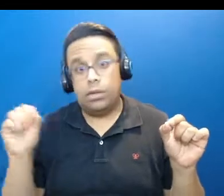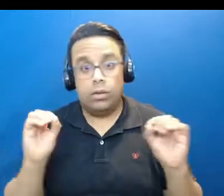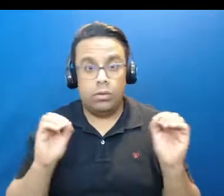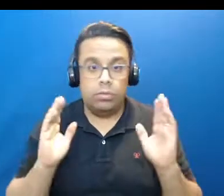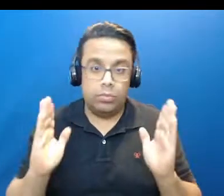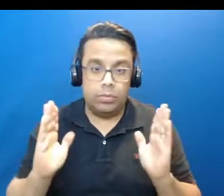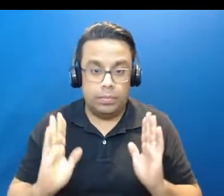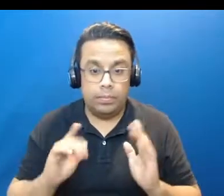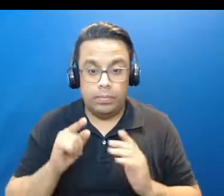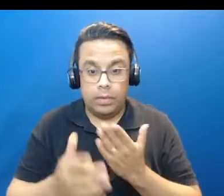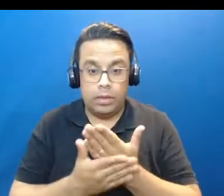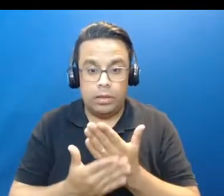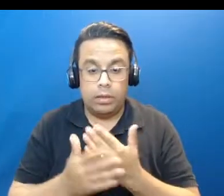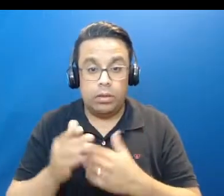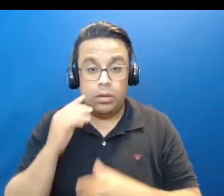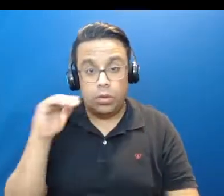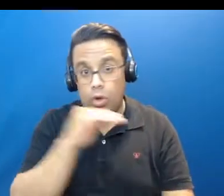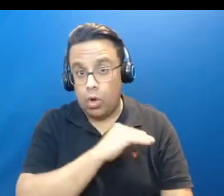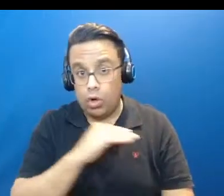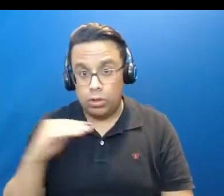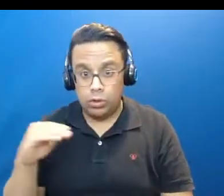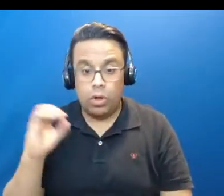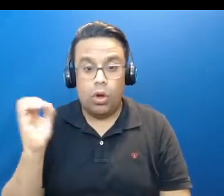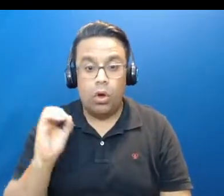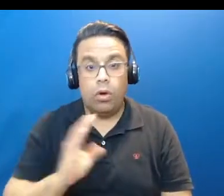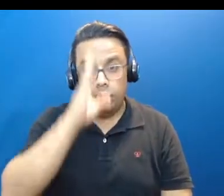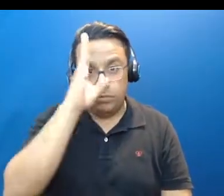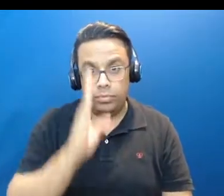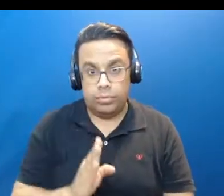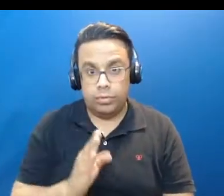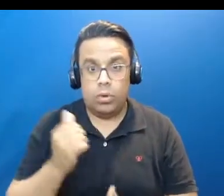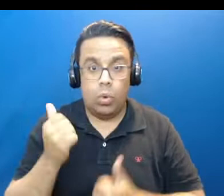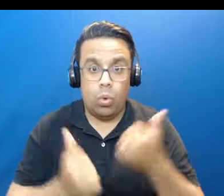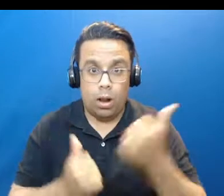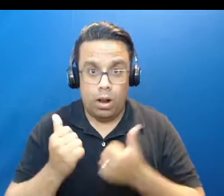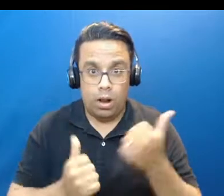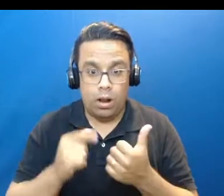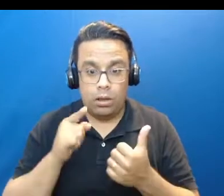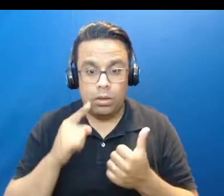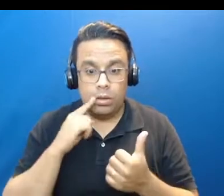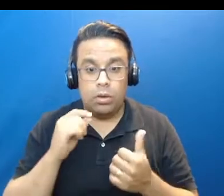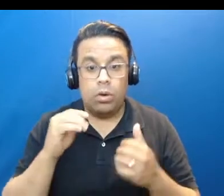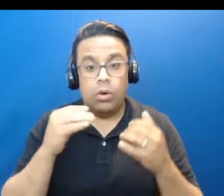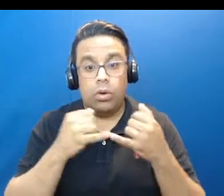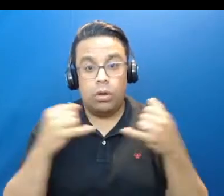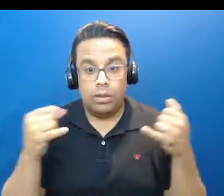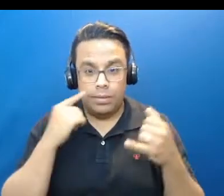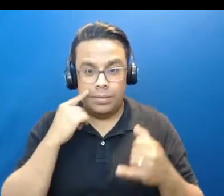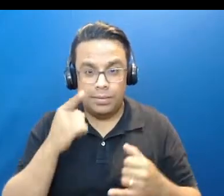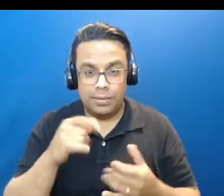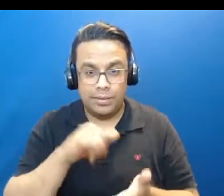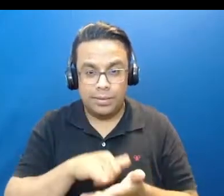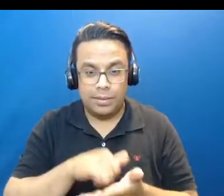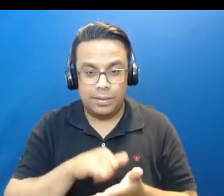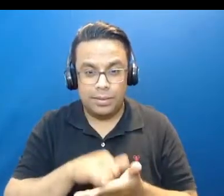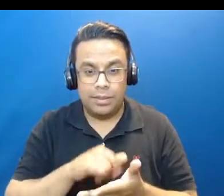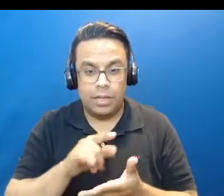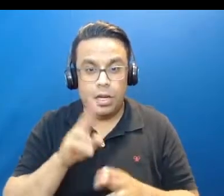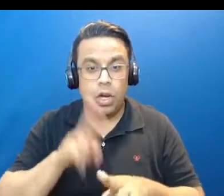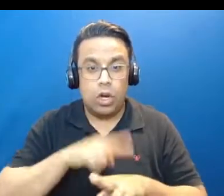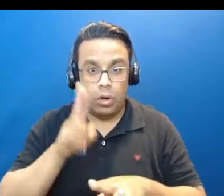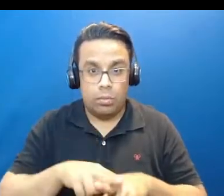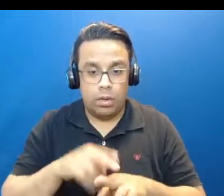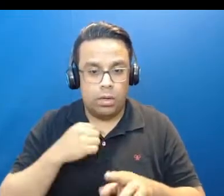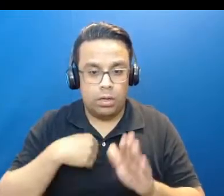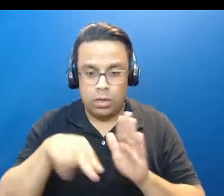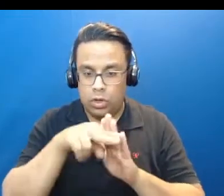la alineación del texto, entonces si es horizontal, si es a través de la línea o si es el sistema ISO estándar. Yo lo voy a dejar